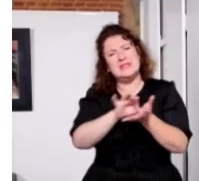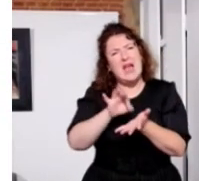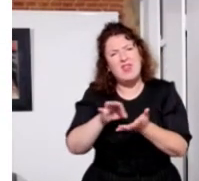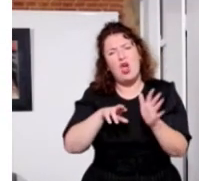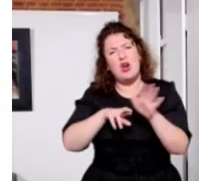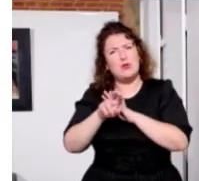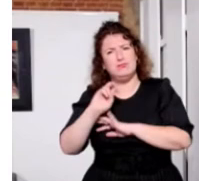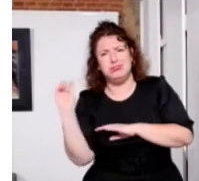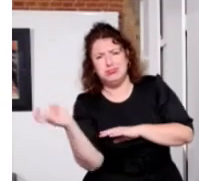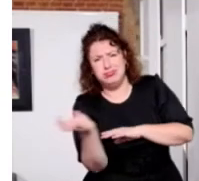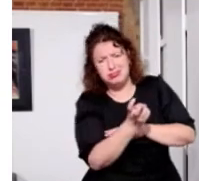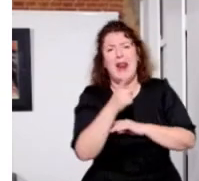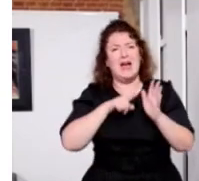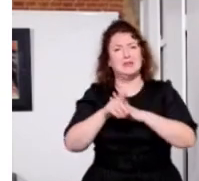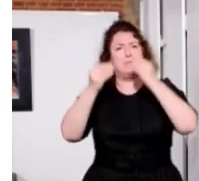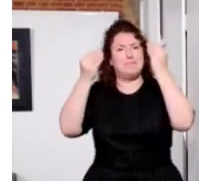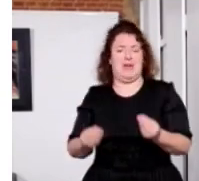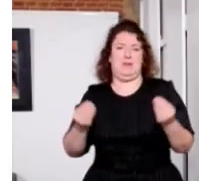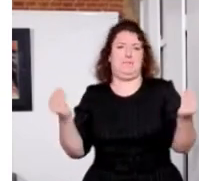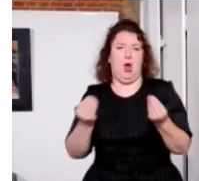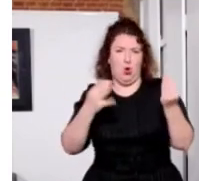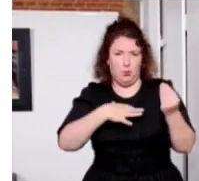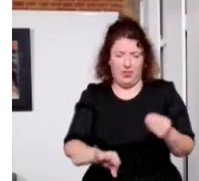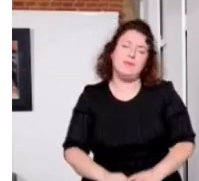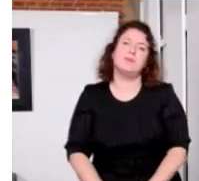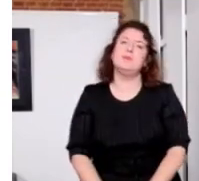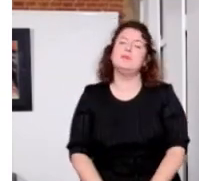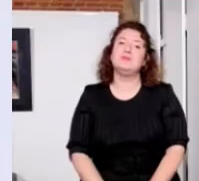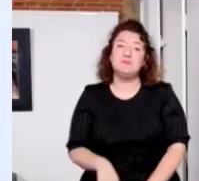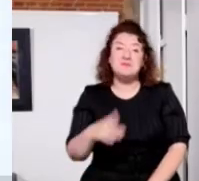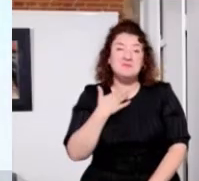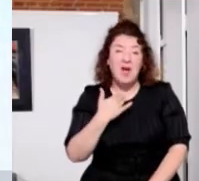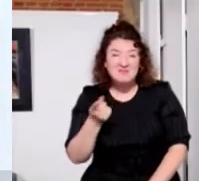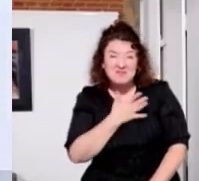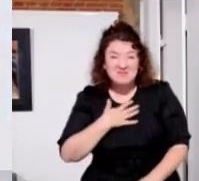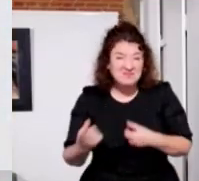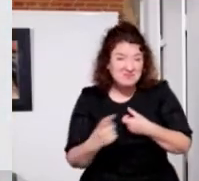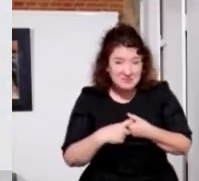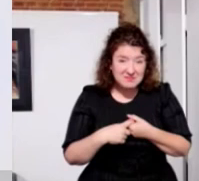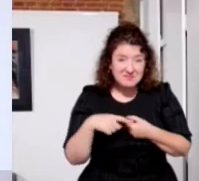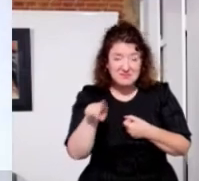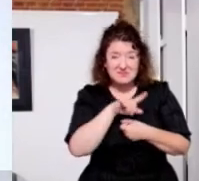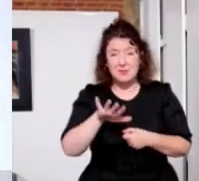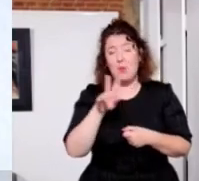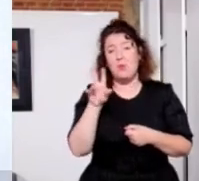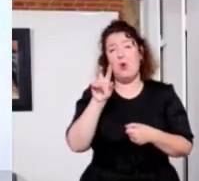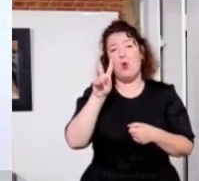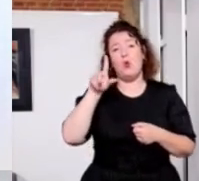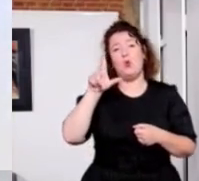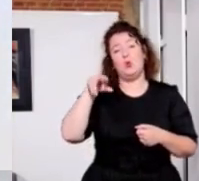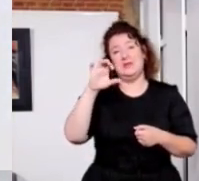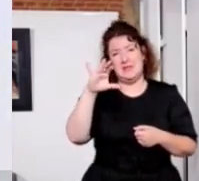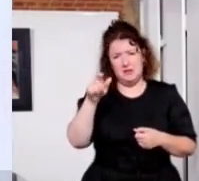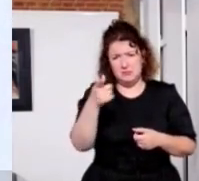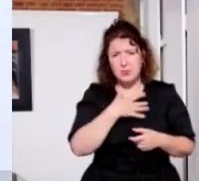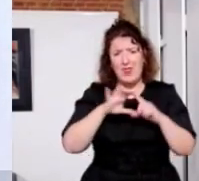para la mejora de la gestión y del voluntariado. ¿Os apetece ser parte activa de la comunidad Volunteca? Hazte entidad